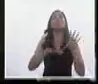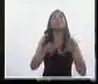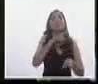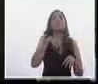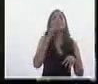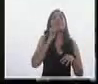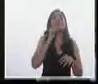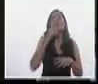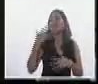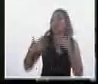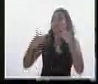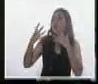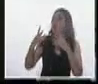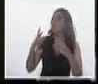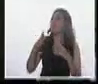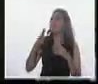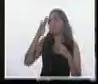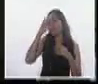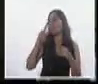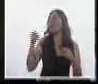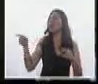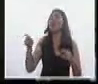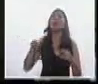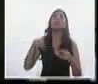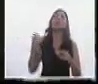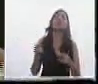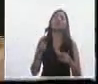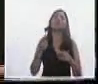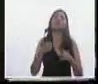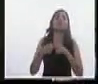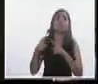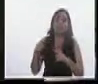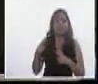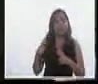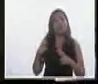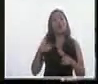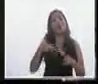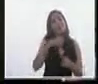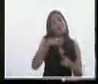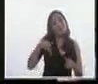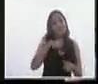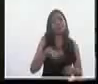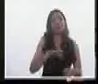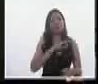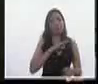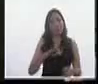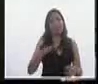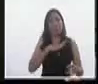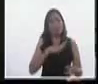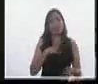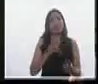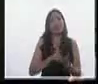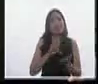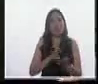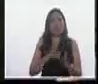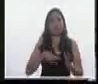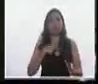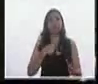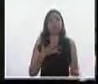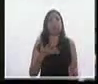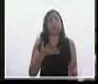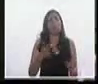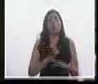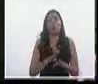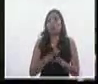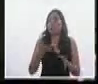establecido nos dice que hay otras posibilidades de ser si en este momento nosotros desarrollamos alguna discapacidad nos congelamos lo vemos